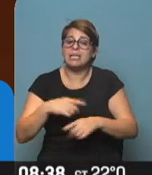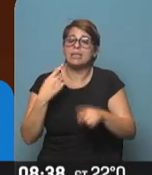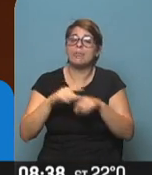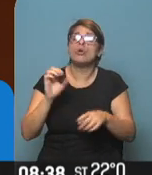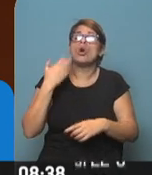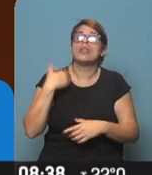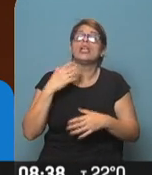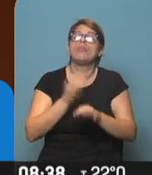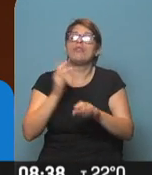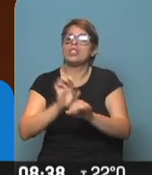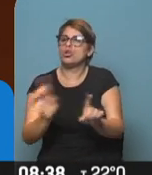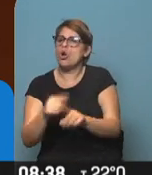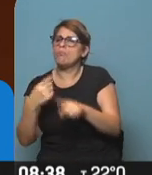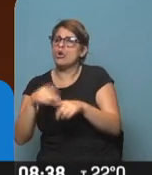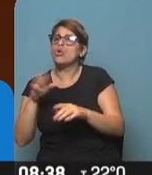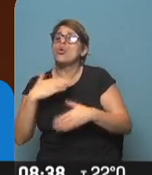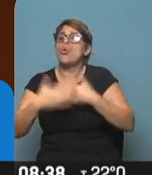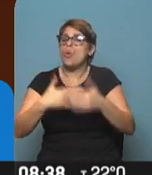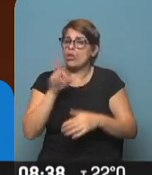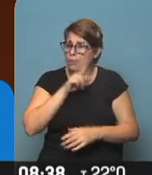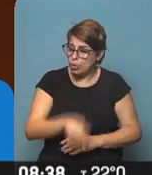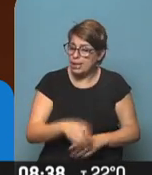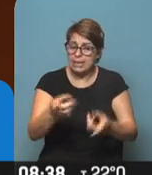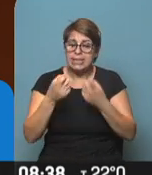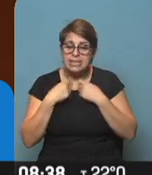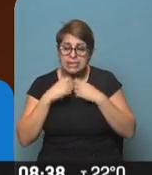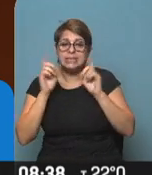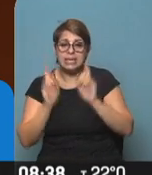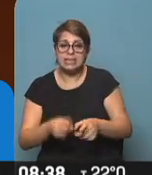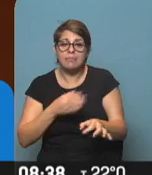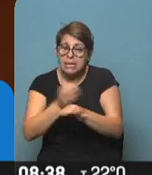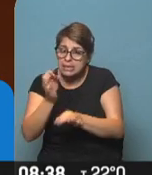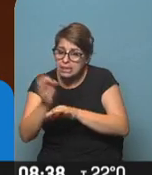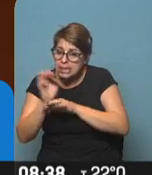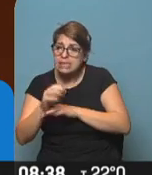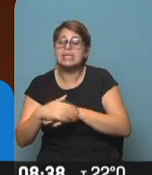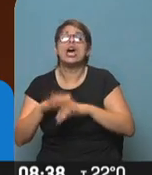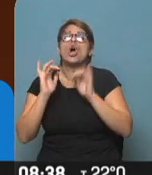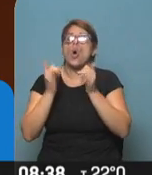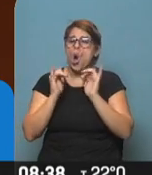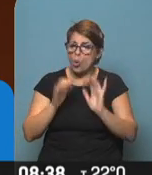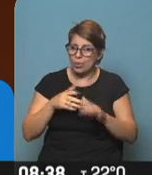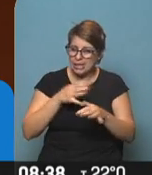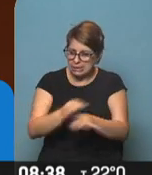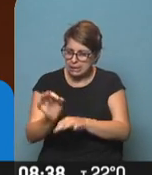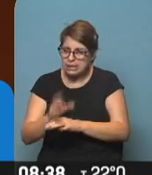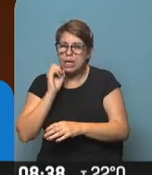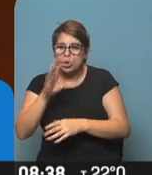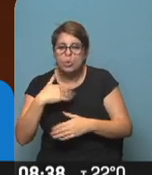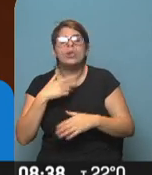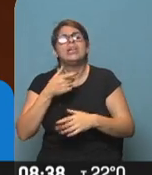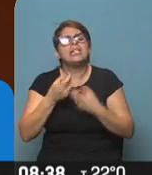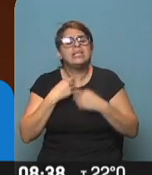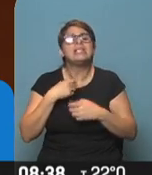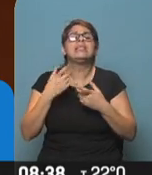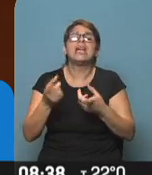sino por las mismas jugadoras además bueno necesitamos una formación en categorías juveniles necesitamos que los clubes desarrollen y promuevan